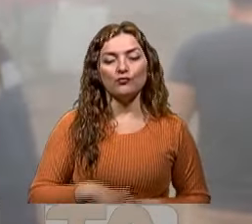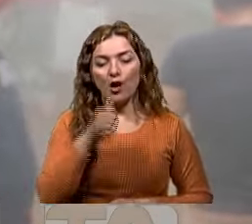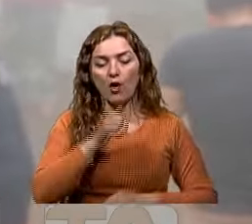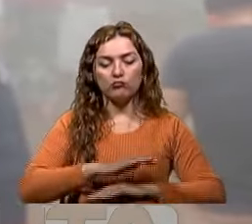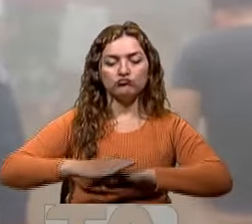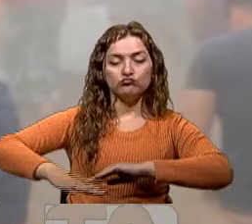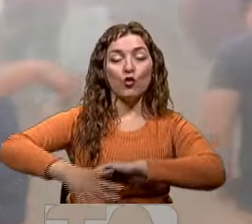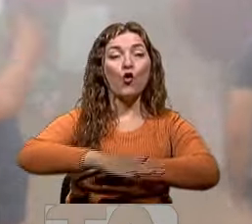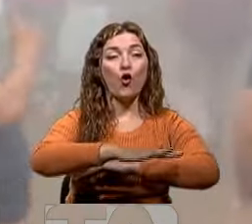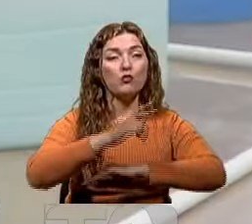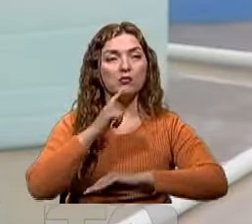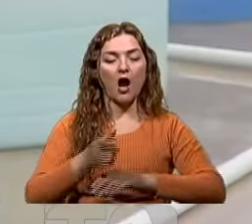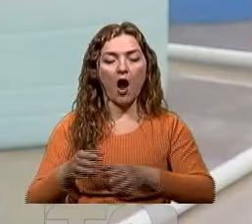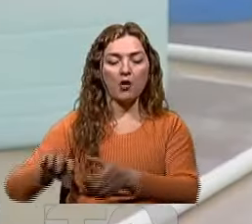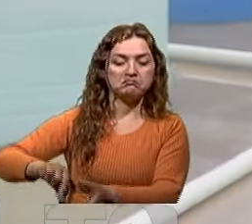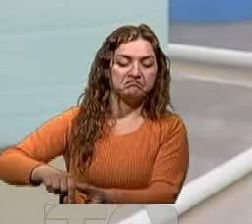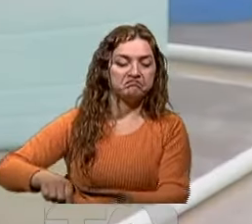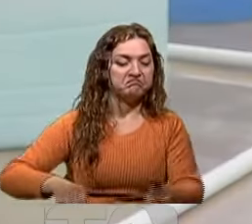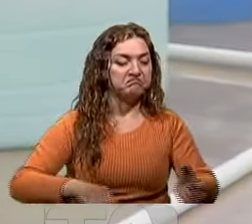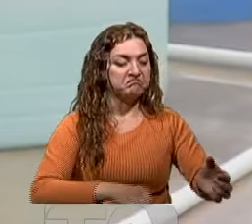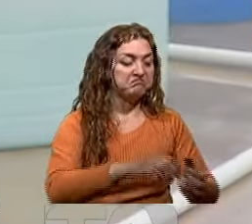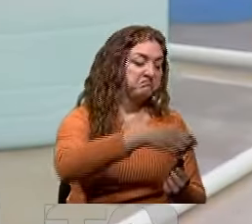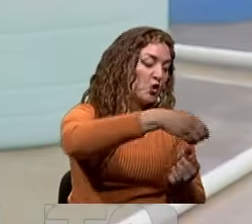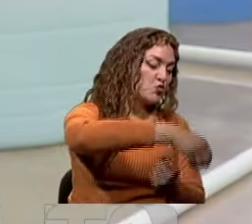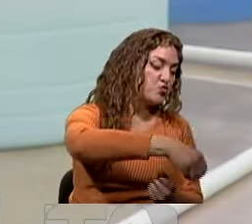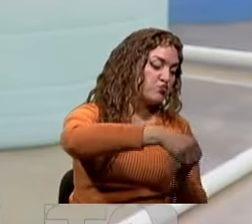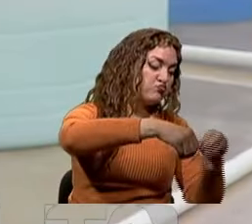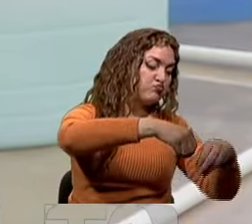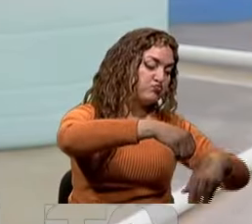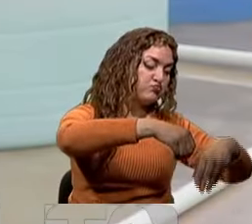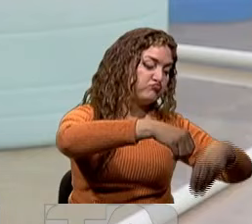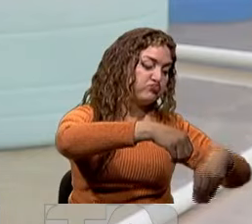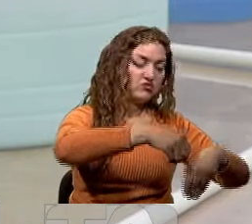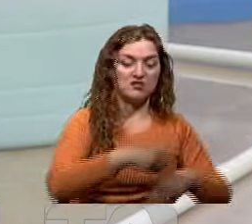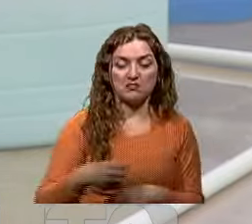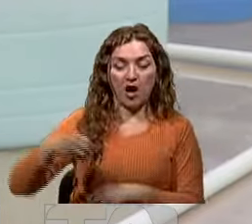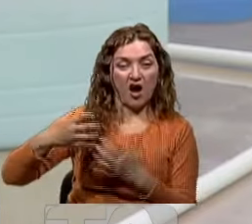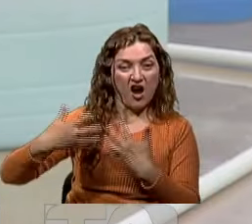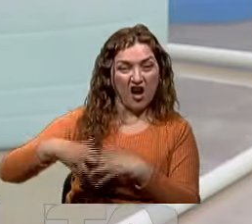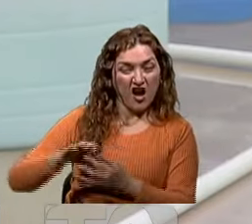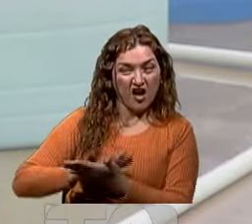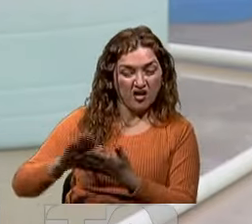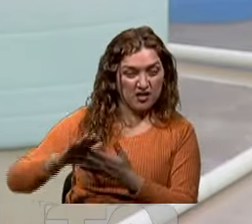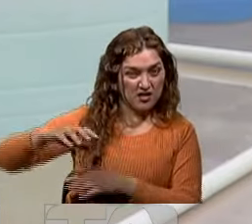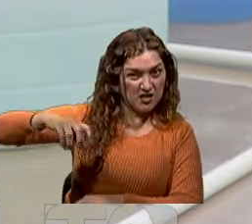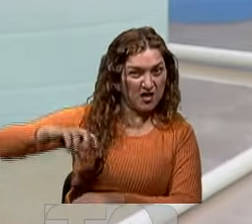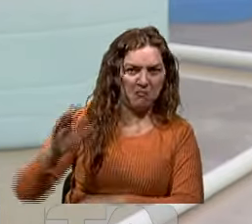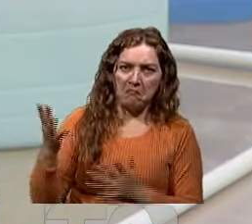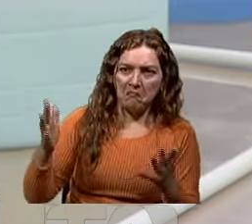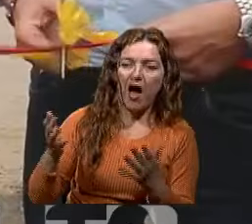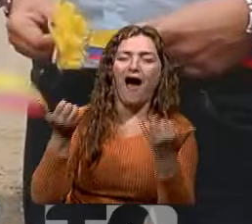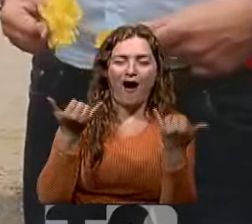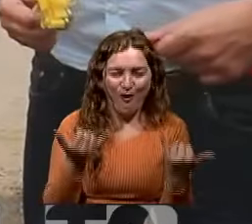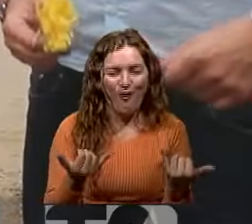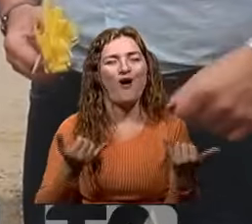así, simplemente con manguera nomás. Este sueño se ha hecho realidad y esto será para el futuro de nuestros compañeros y para nosotros también, para nuestros